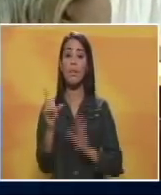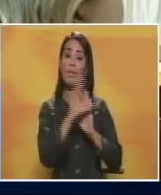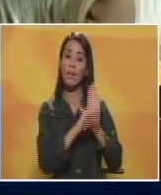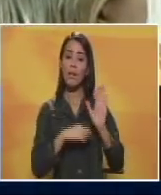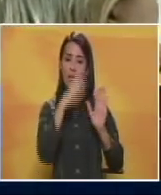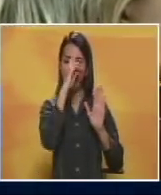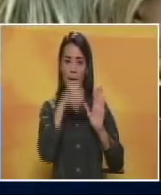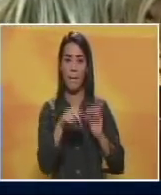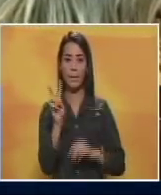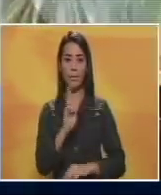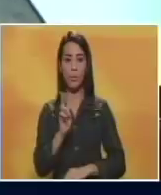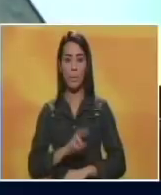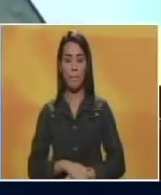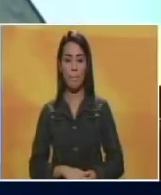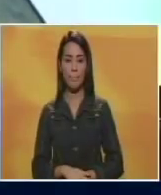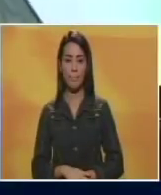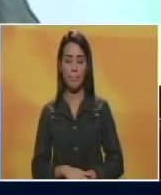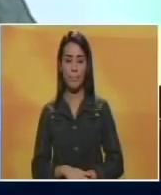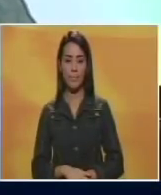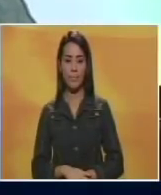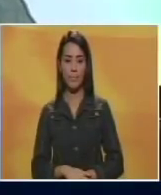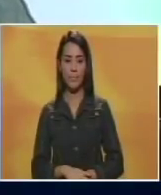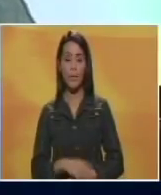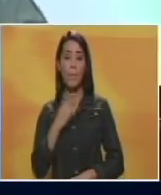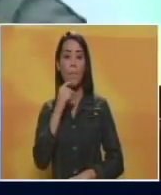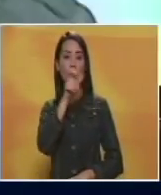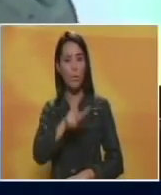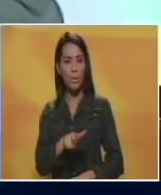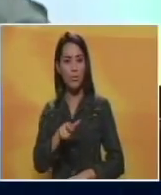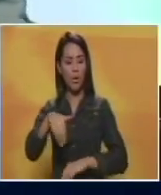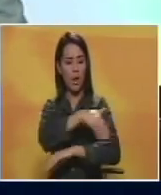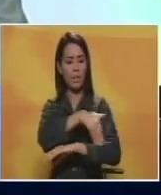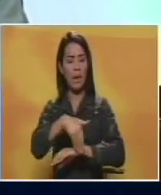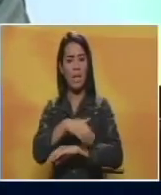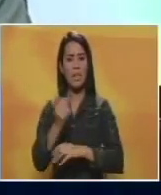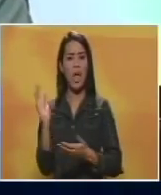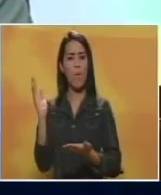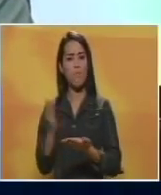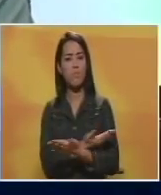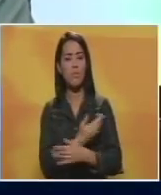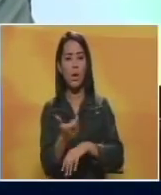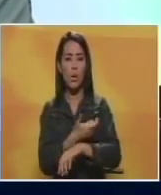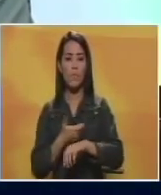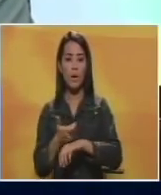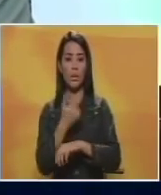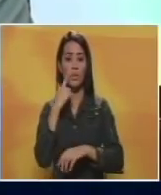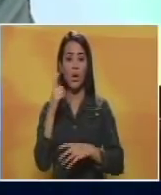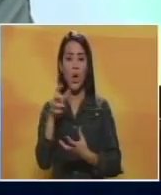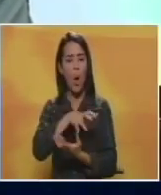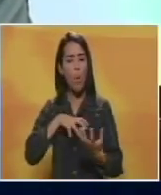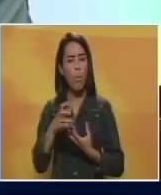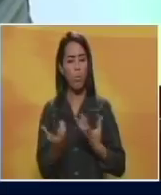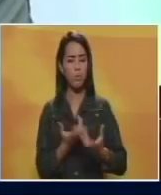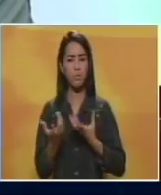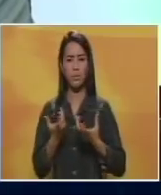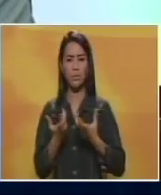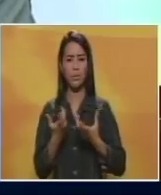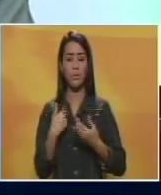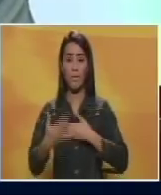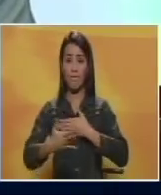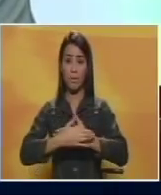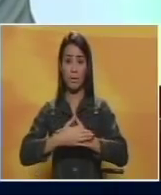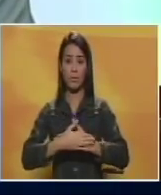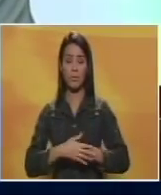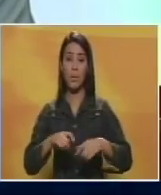leyes venezolanas. Si una persona sale a la calle a derrocar un gobierno y quema, destruye, tranca y